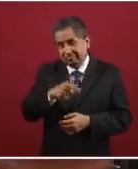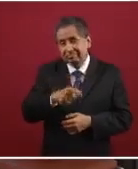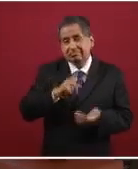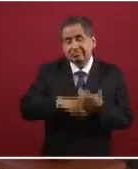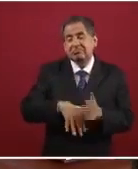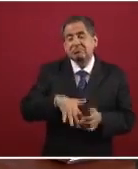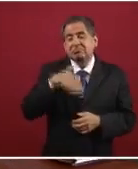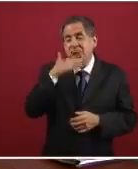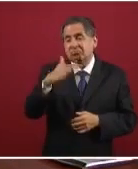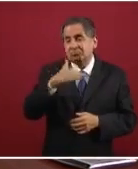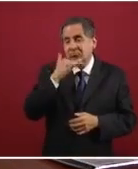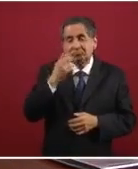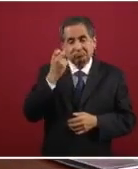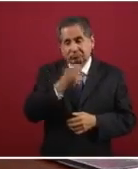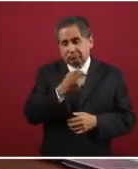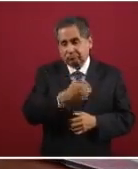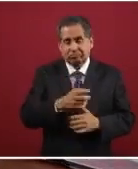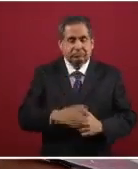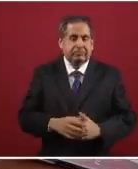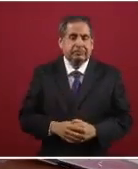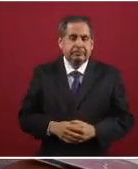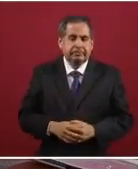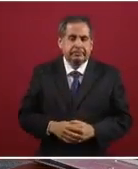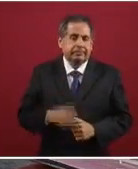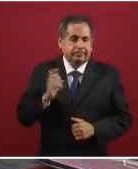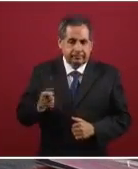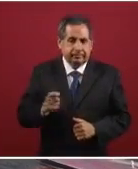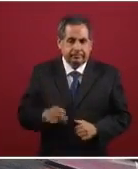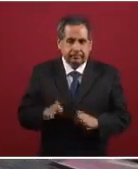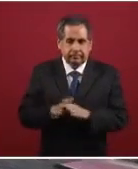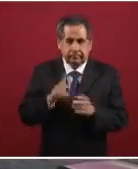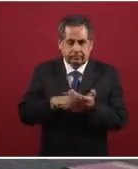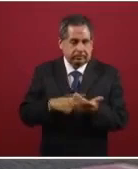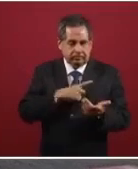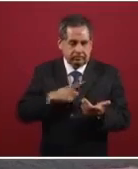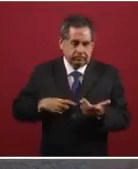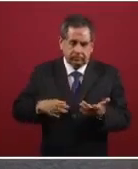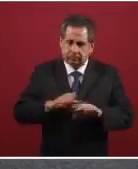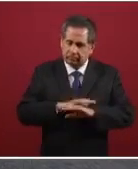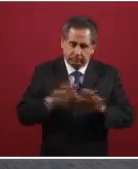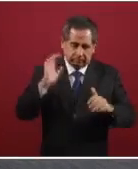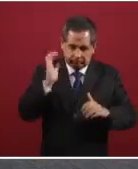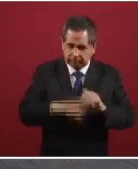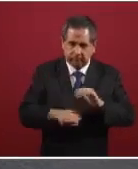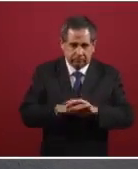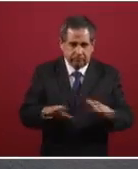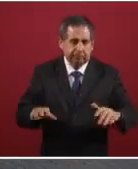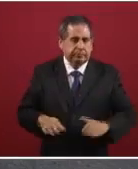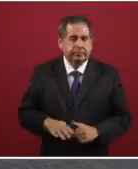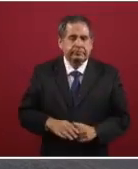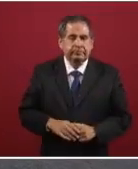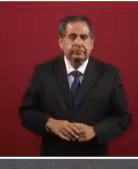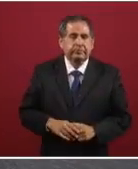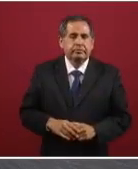la corrupción. Entonces, por eso acabarla, pues, erradicarla.